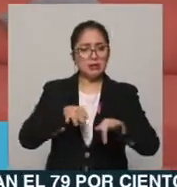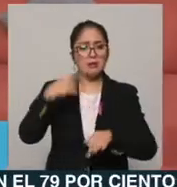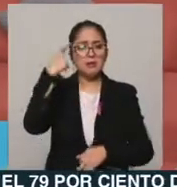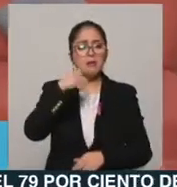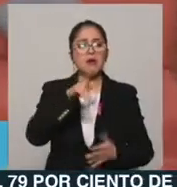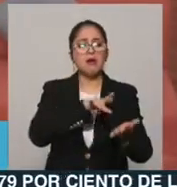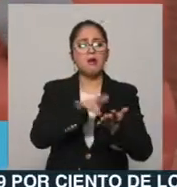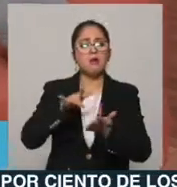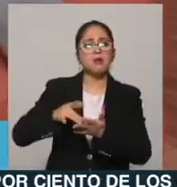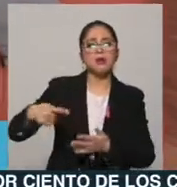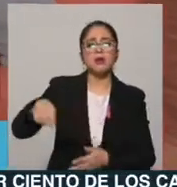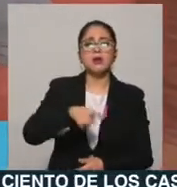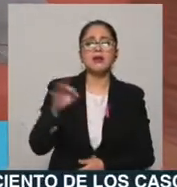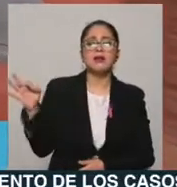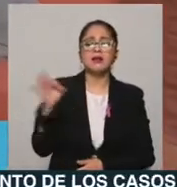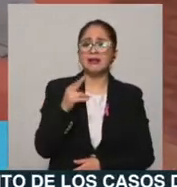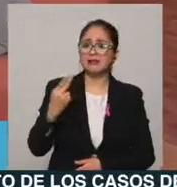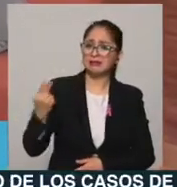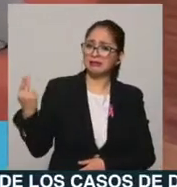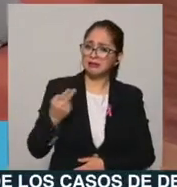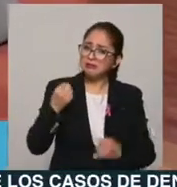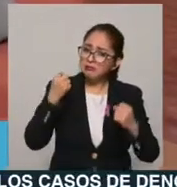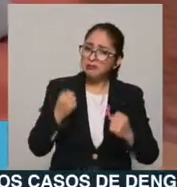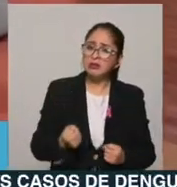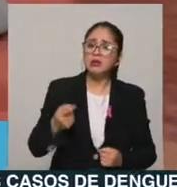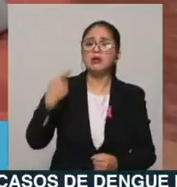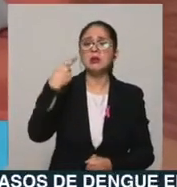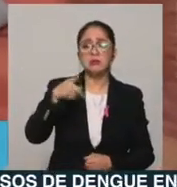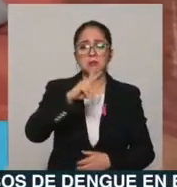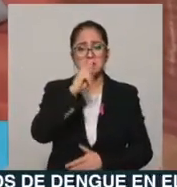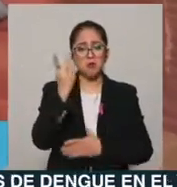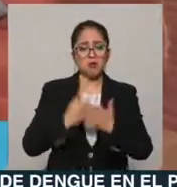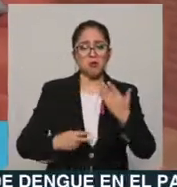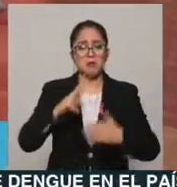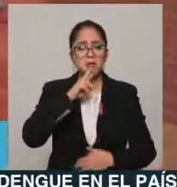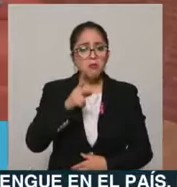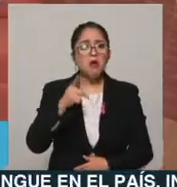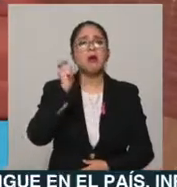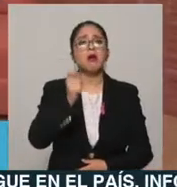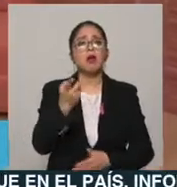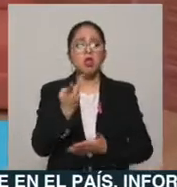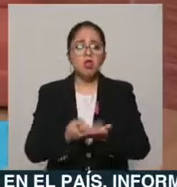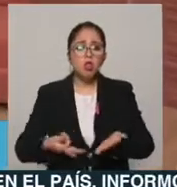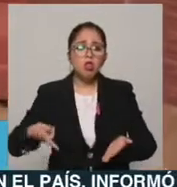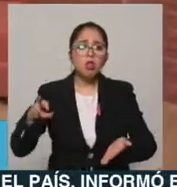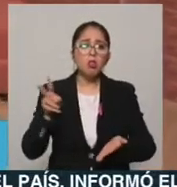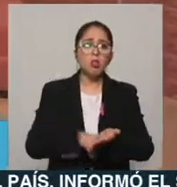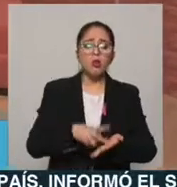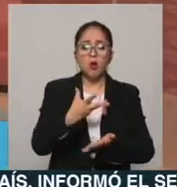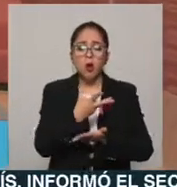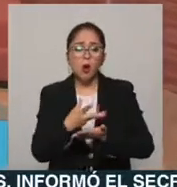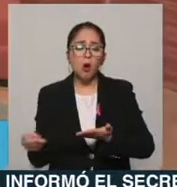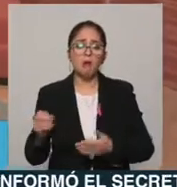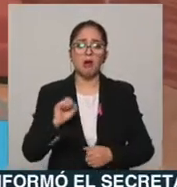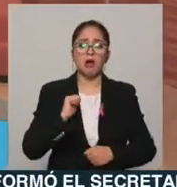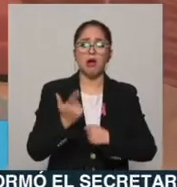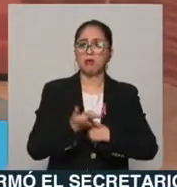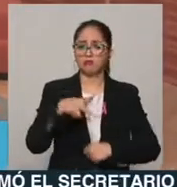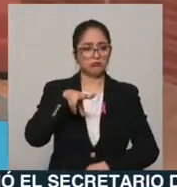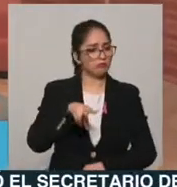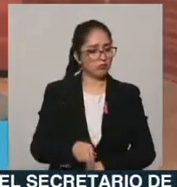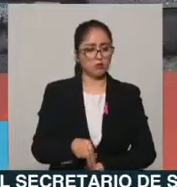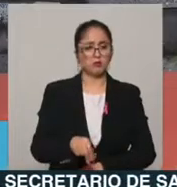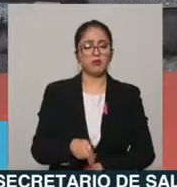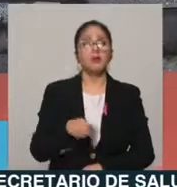aquellos aspectos que se necesitaban fortalecer, mejorar los programas, evitar duplicidades y, de manera muy